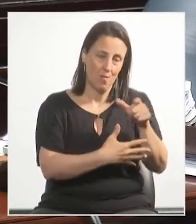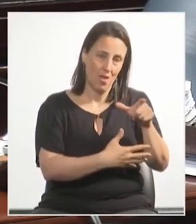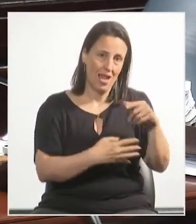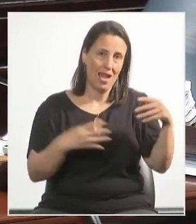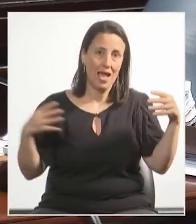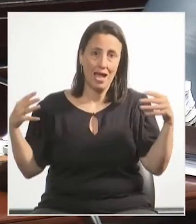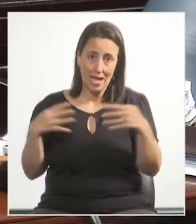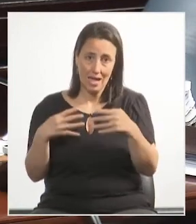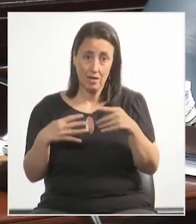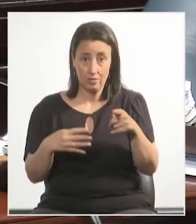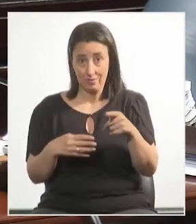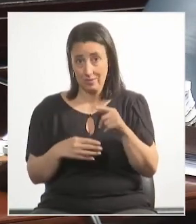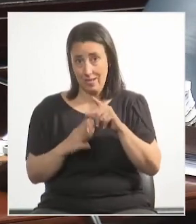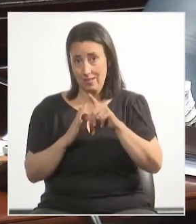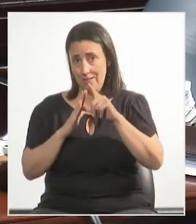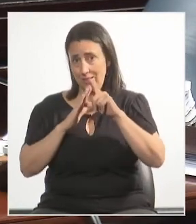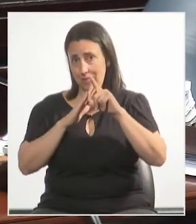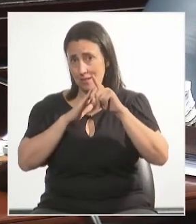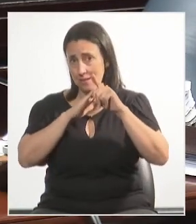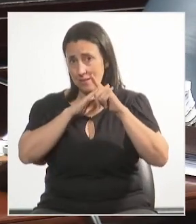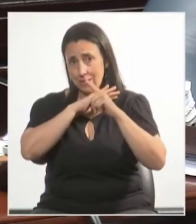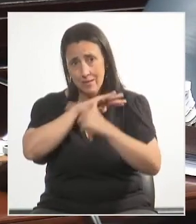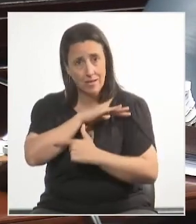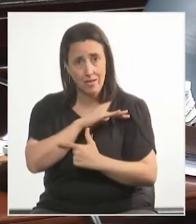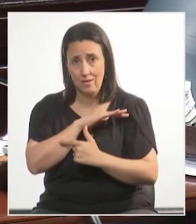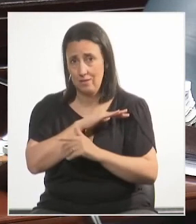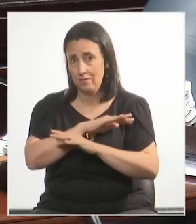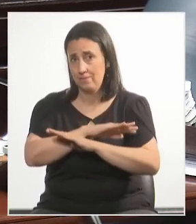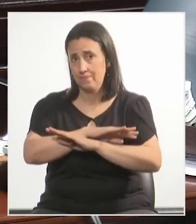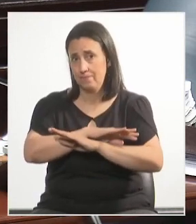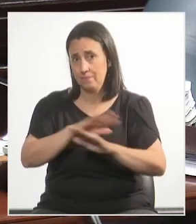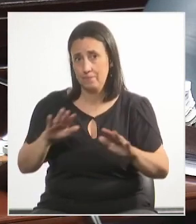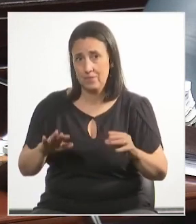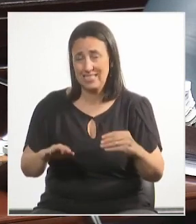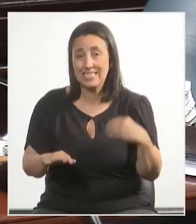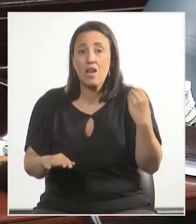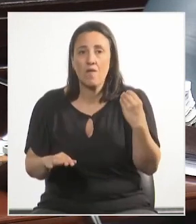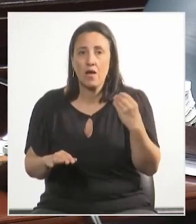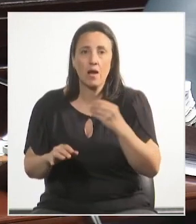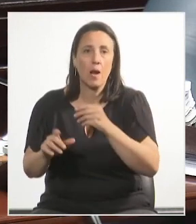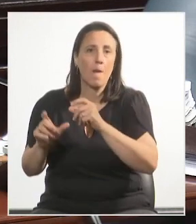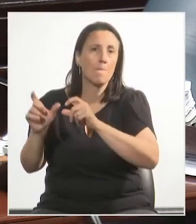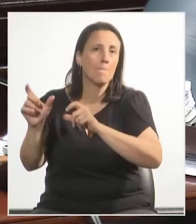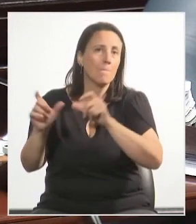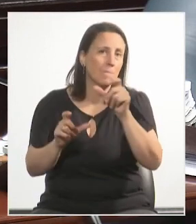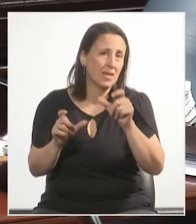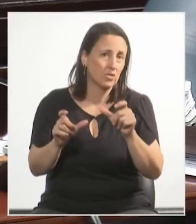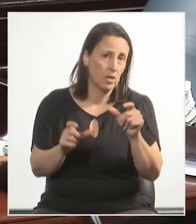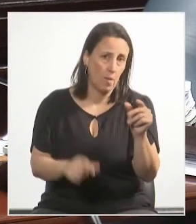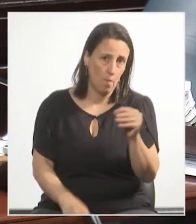Esto llegó demasiado tarde. Solo se pudo salvar a unas pocas personas.